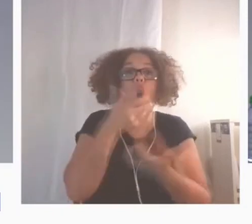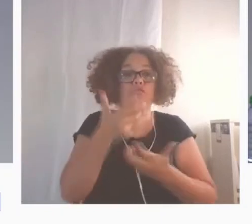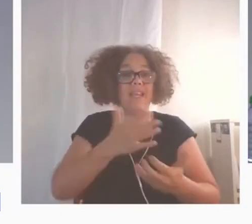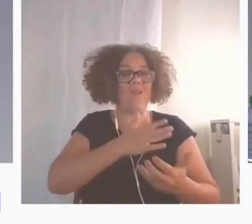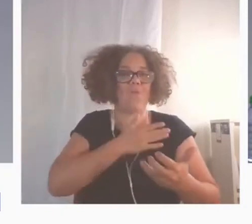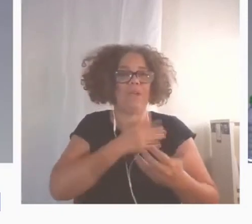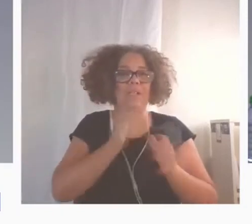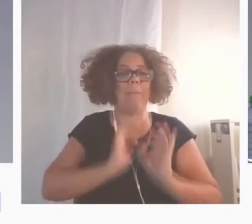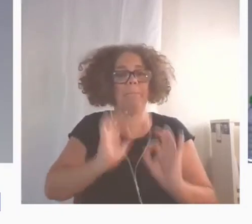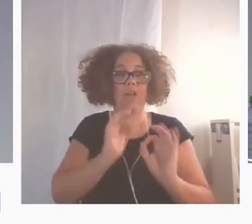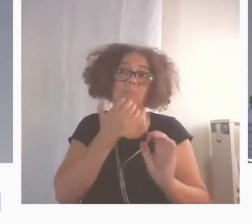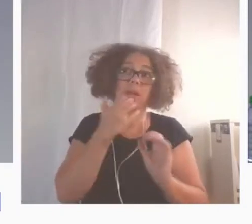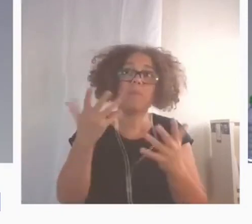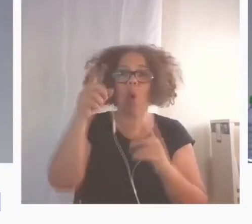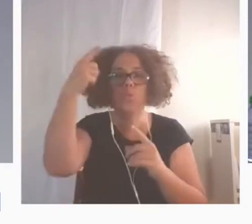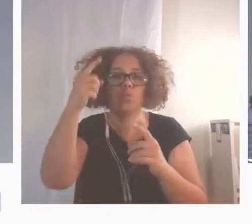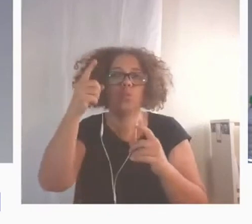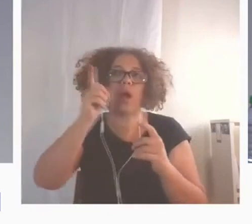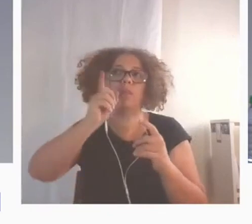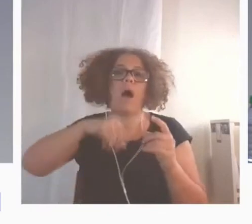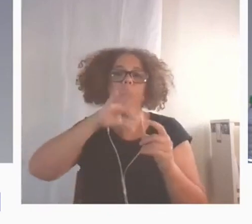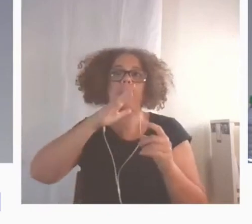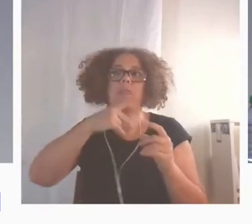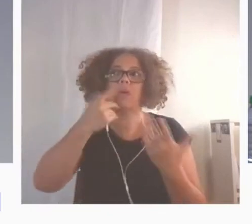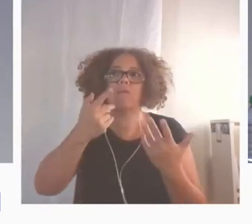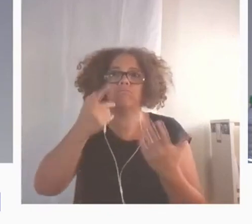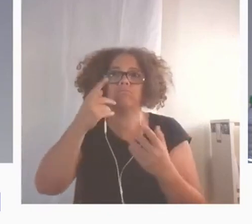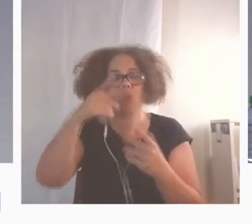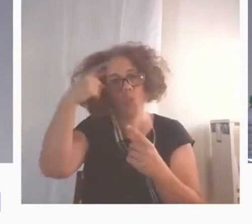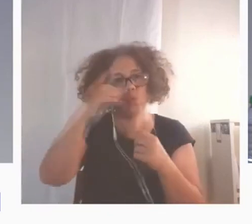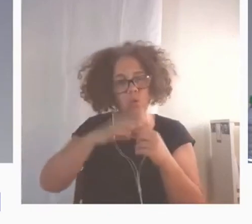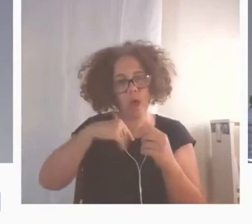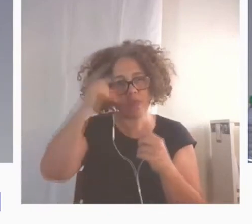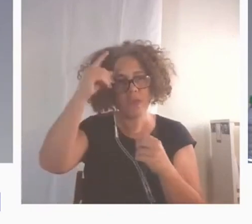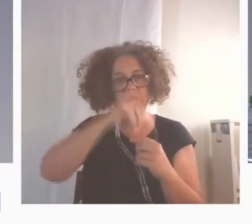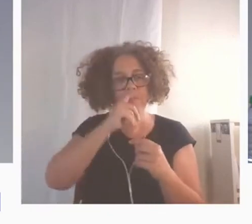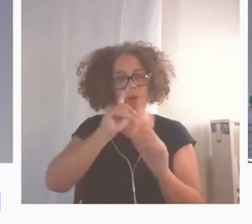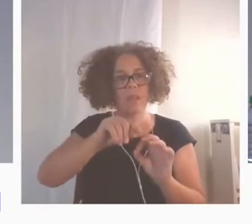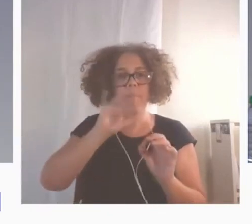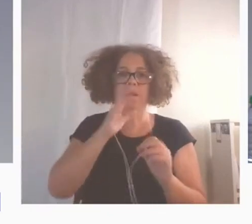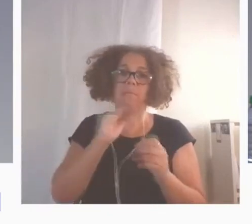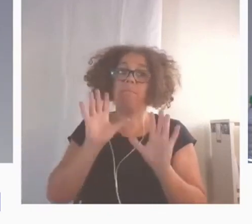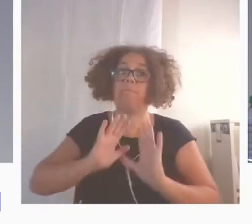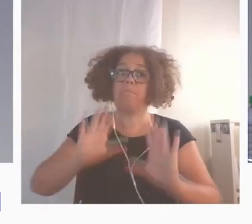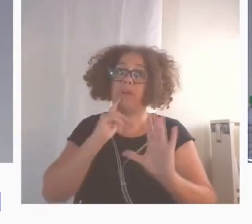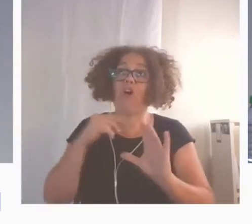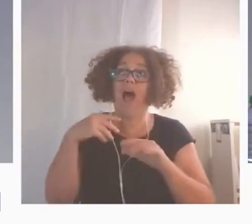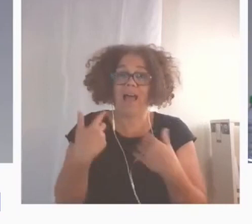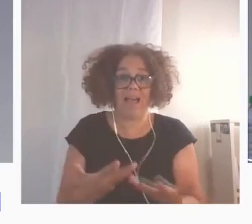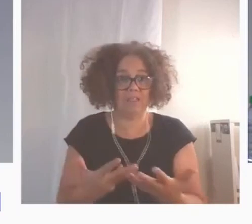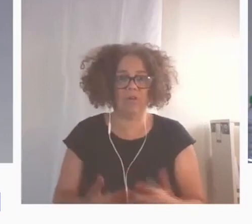todo que es la cultura de la gente, tiene de memoria, pero trasciendo todo al día de hoy. Por